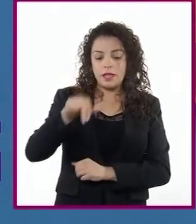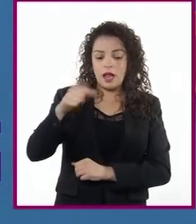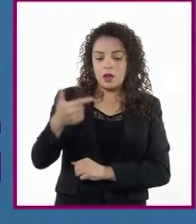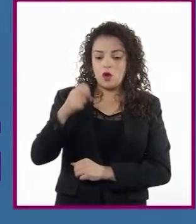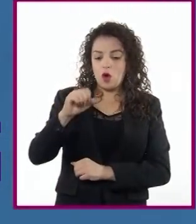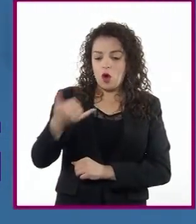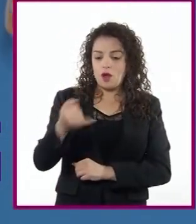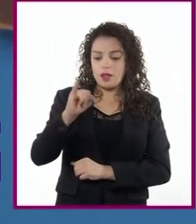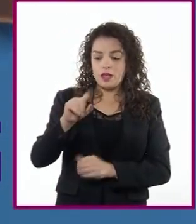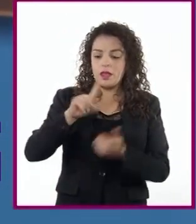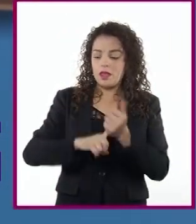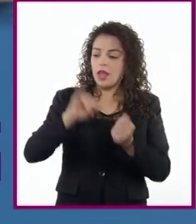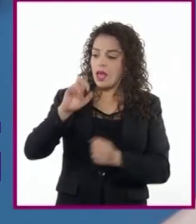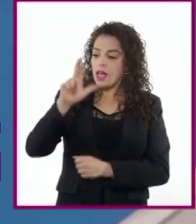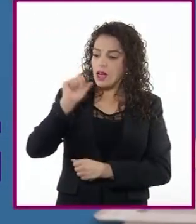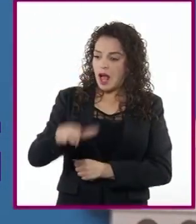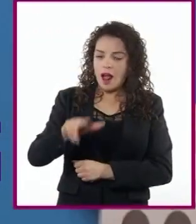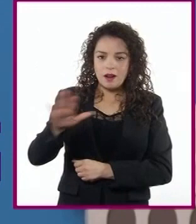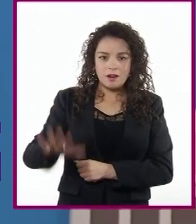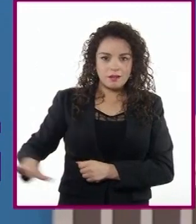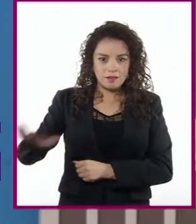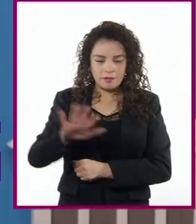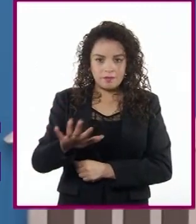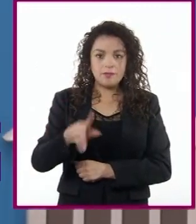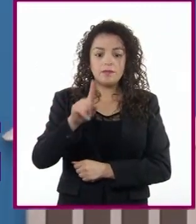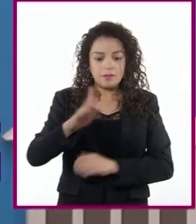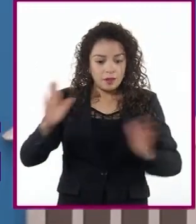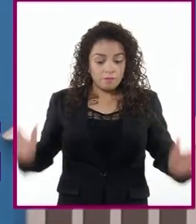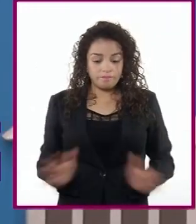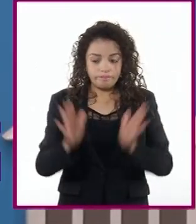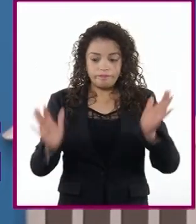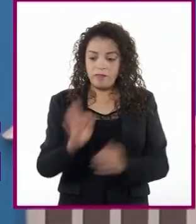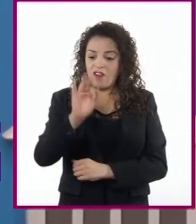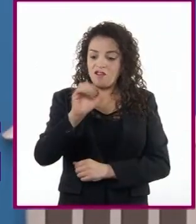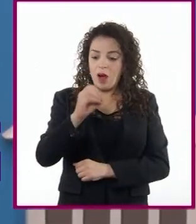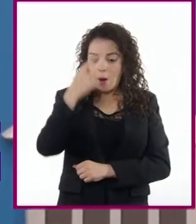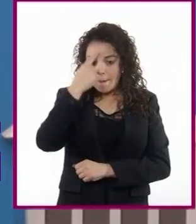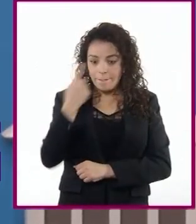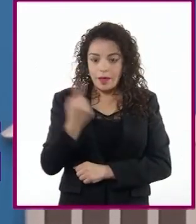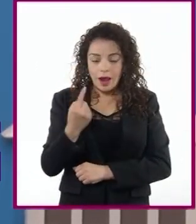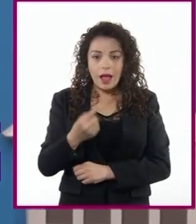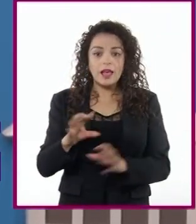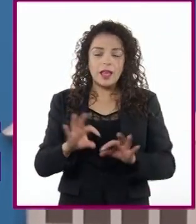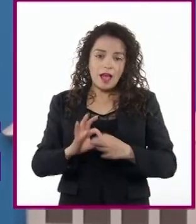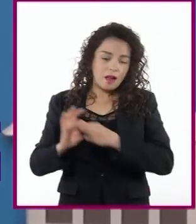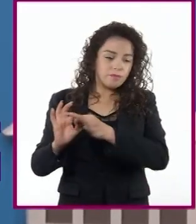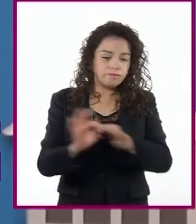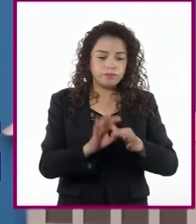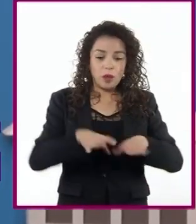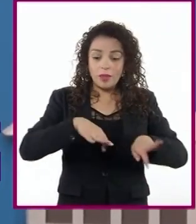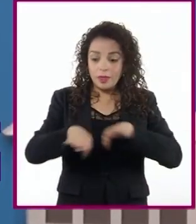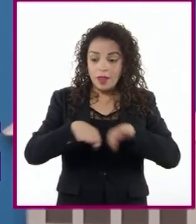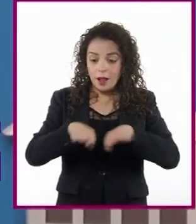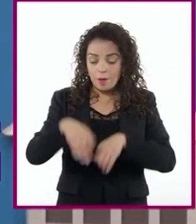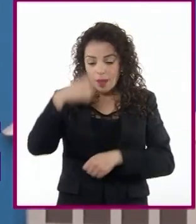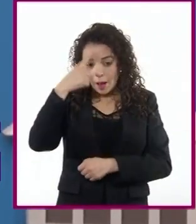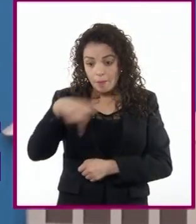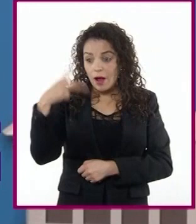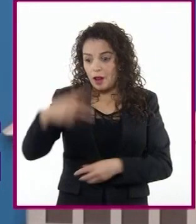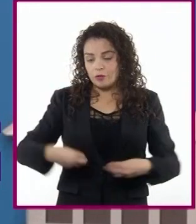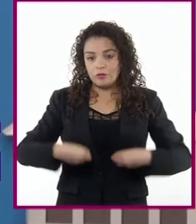Irán, la FAO impulsó a la comunidad para que, a través de un trabajo conjunto, trabajaran por su propio